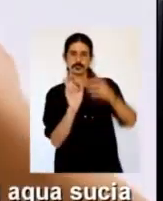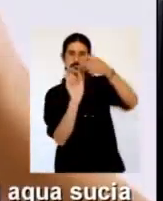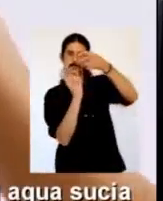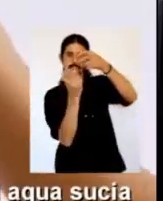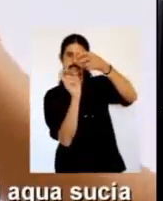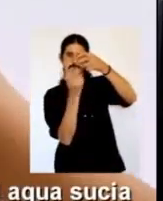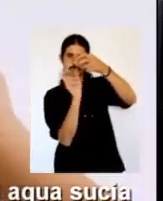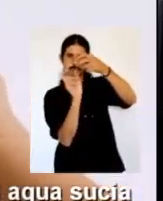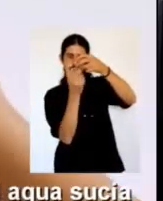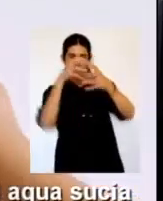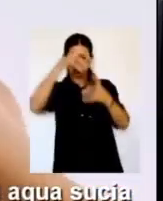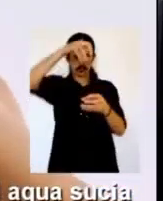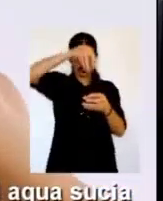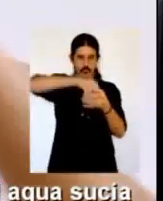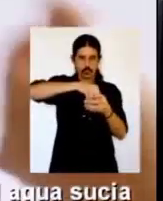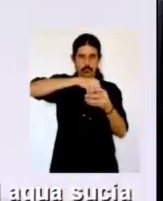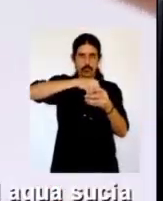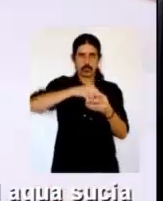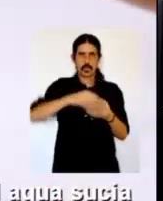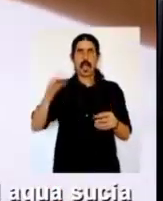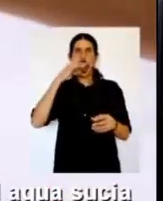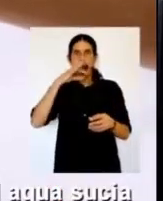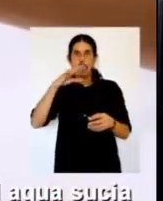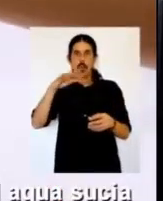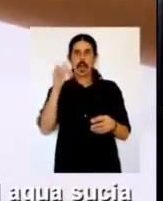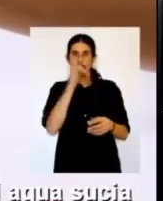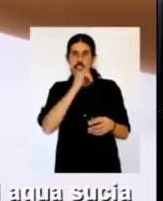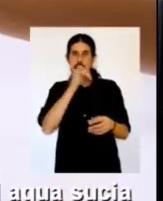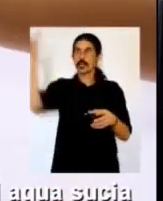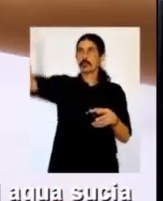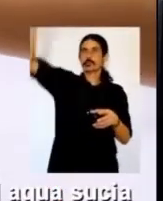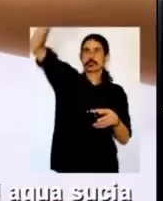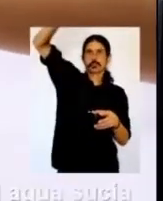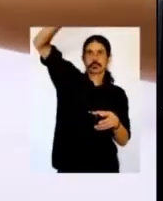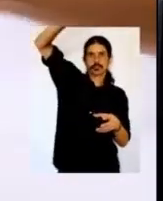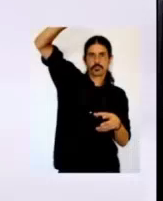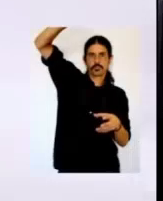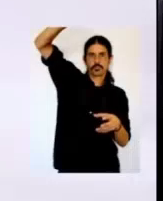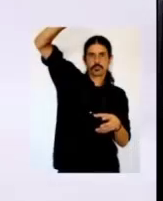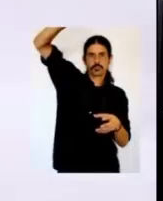Sacamos la tapa del filtro y echamos el agua sucia por la parte superior.